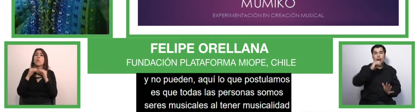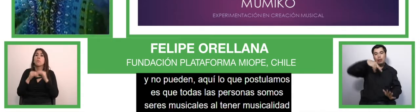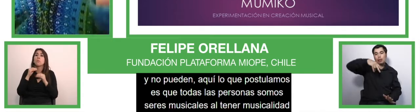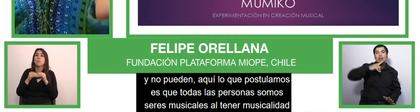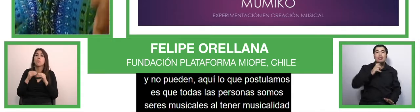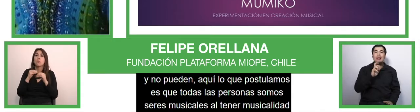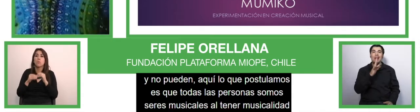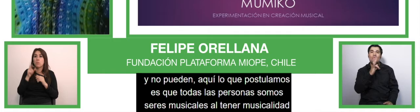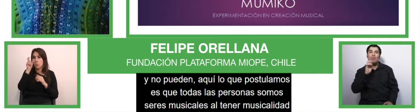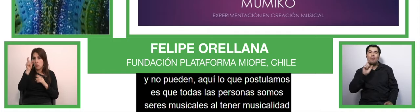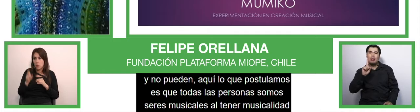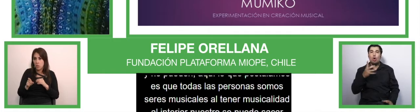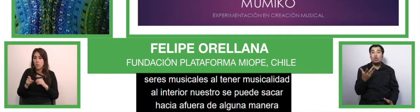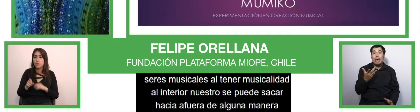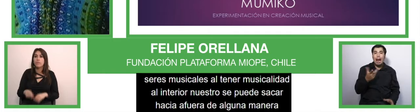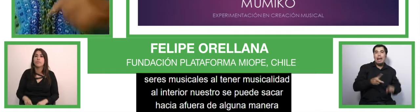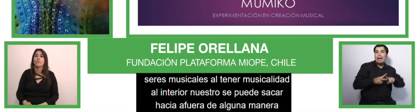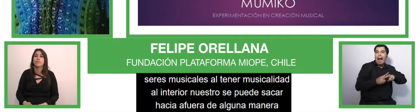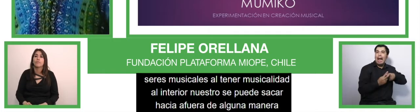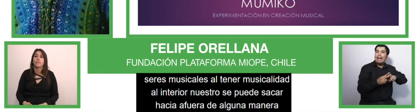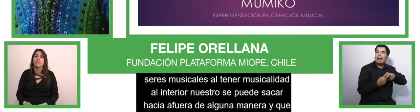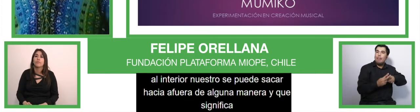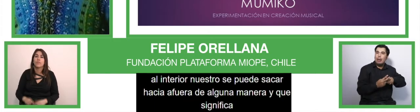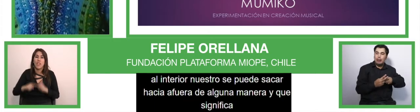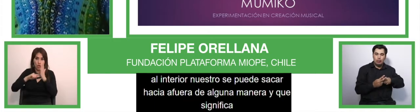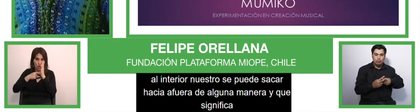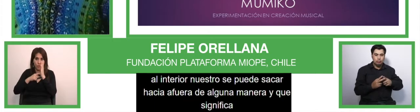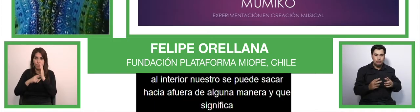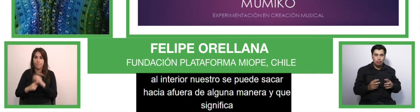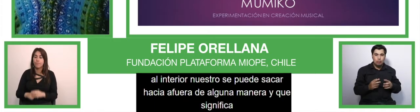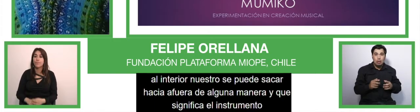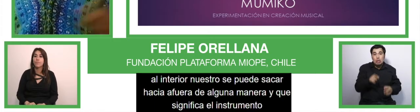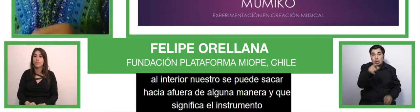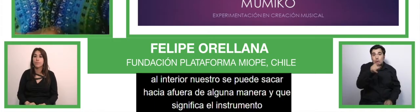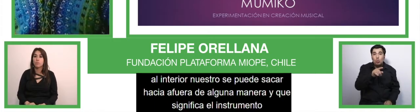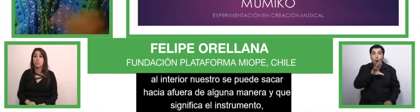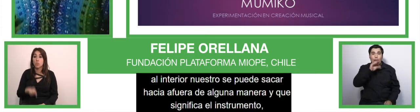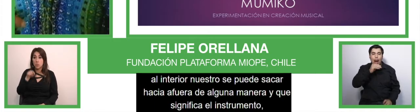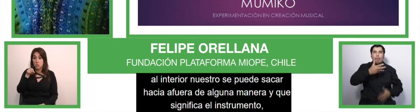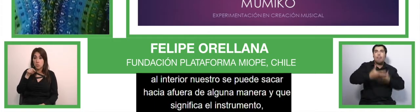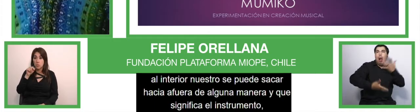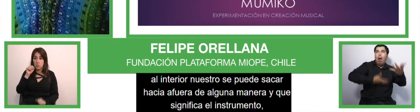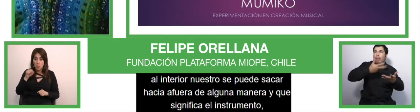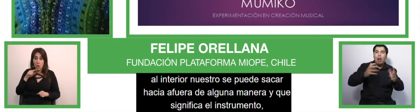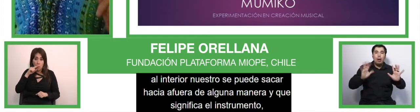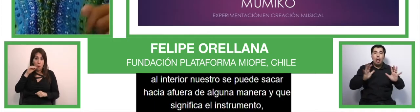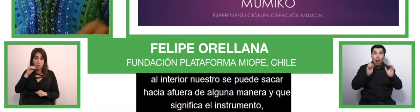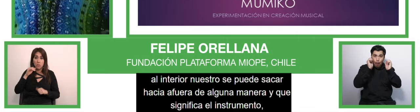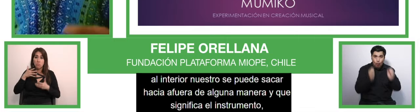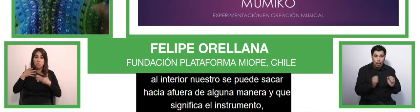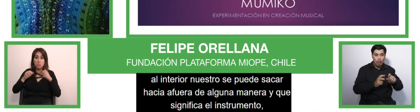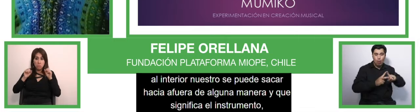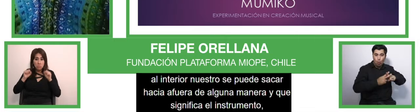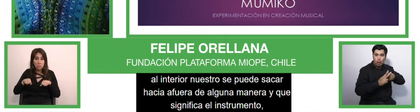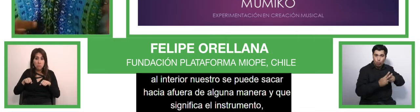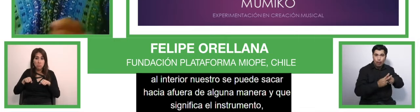significa el instrumento? Poder, si es que no eres cantante, poder ejecutar un instrumento requiere de